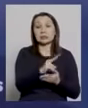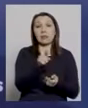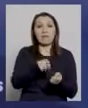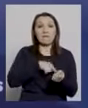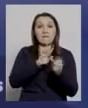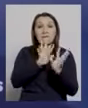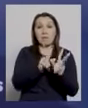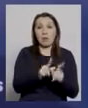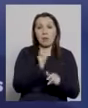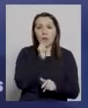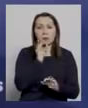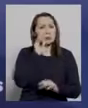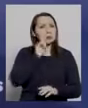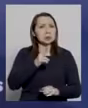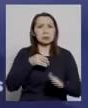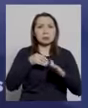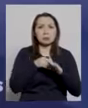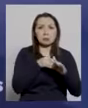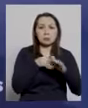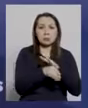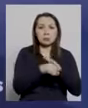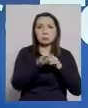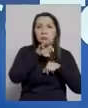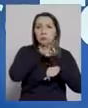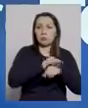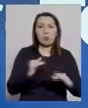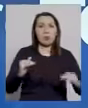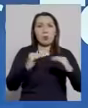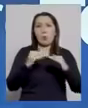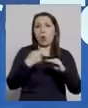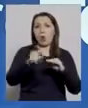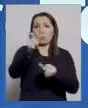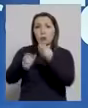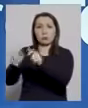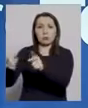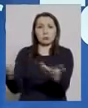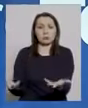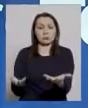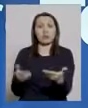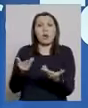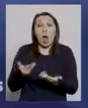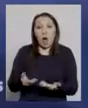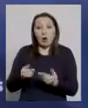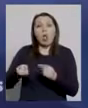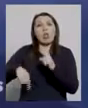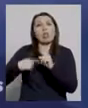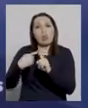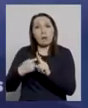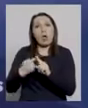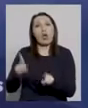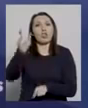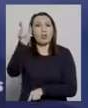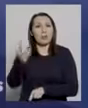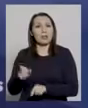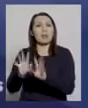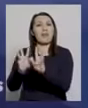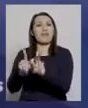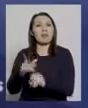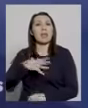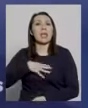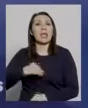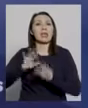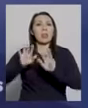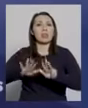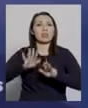familia acusaba que no había sido atendido en iguales condiciones al resto de los pacientes, y hoy se suma el caso de una familia con un hijo